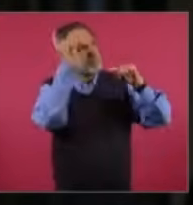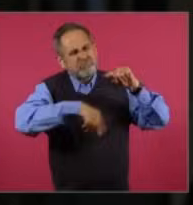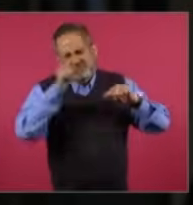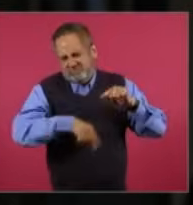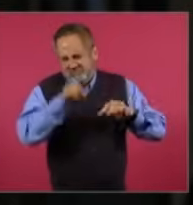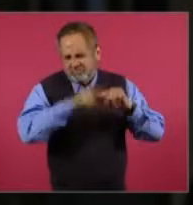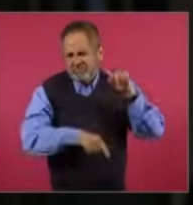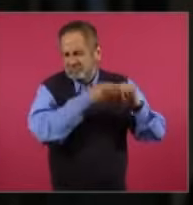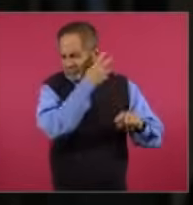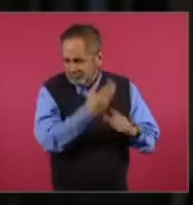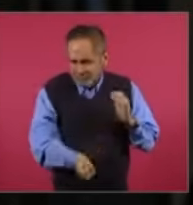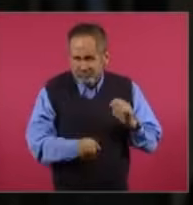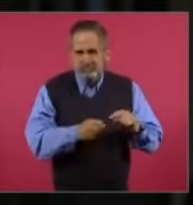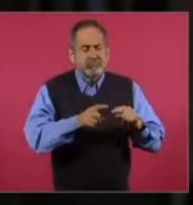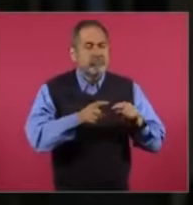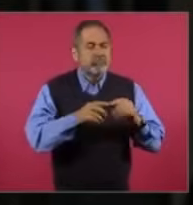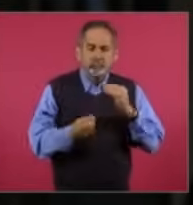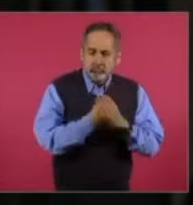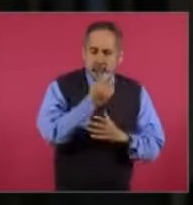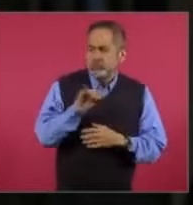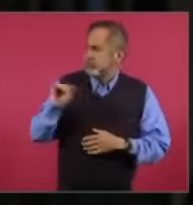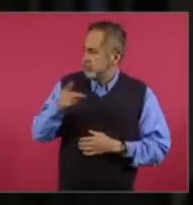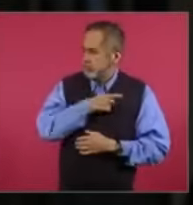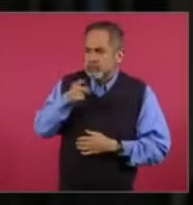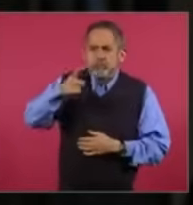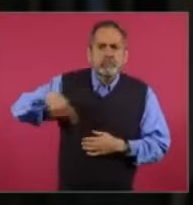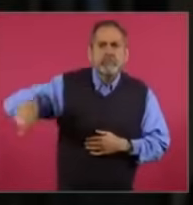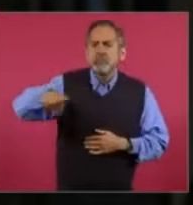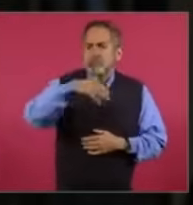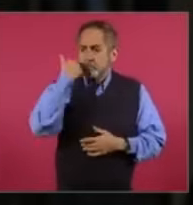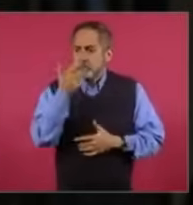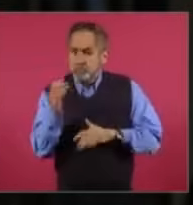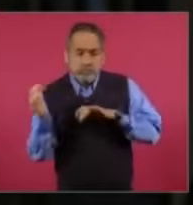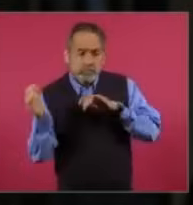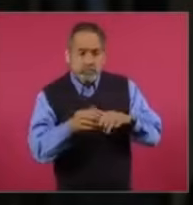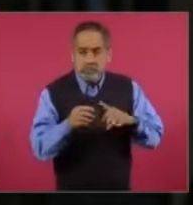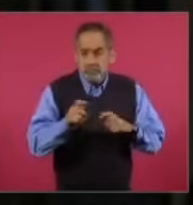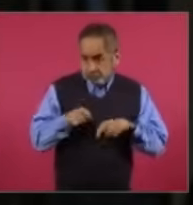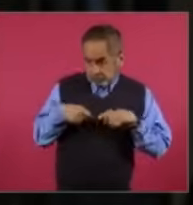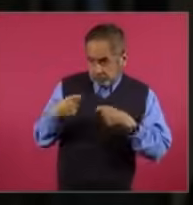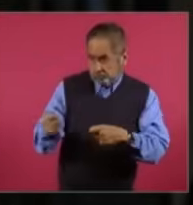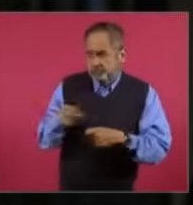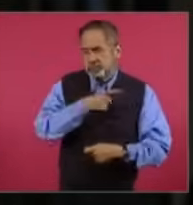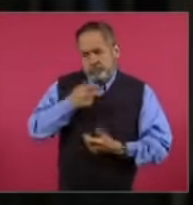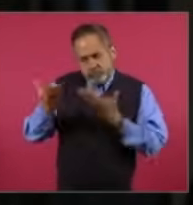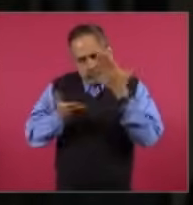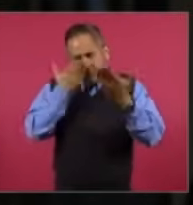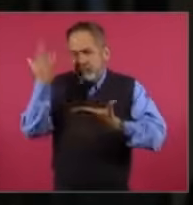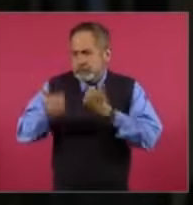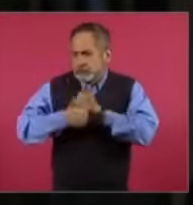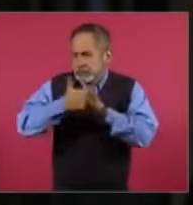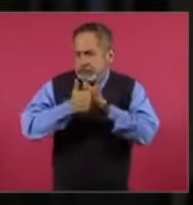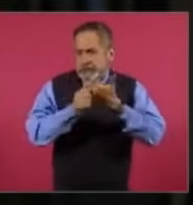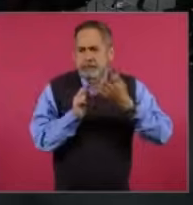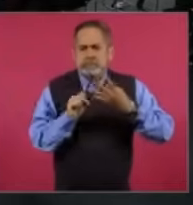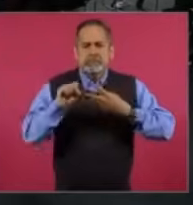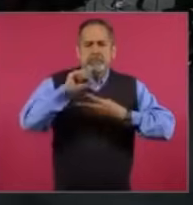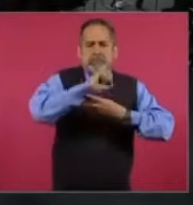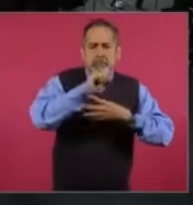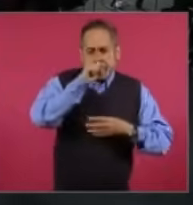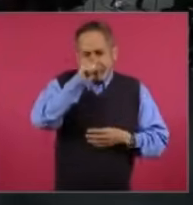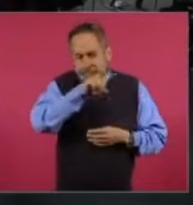de que se debe aplicar carrera judicial para todos los cargos, que se incremente el presupuesto para la justicia